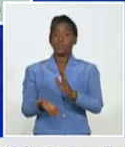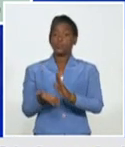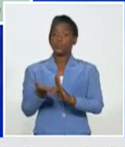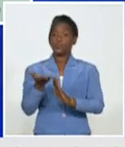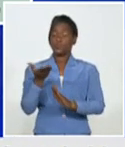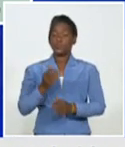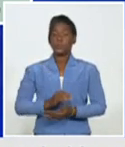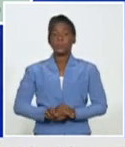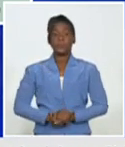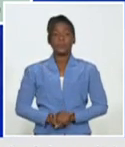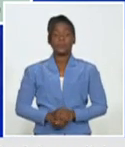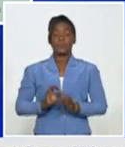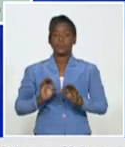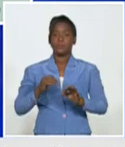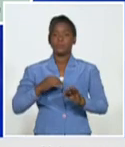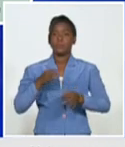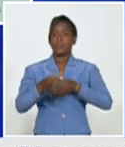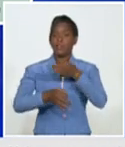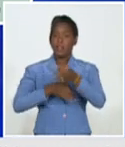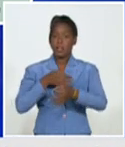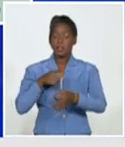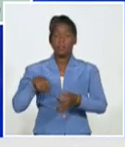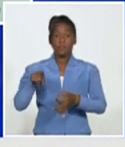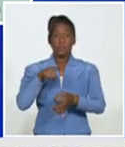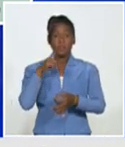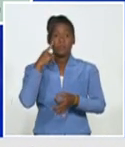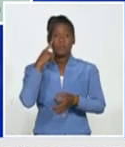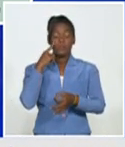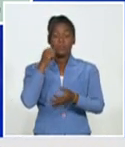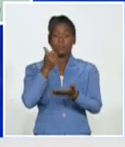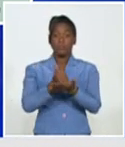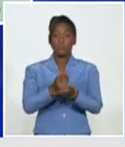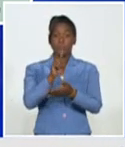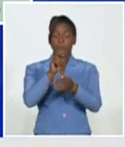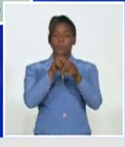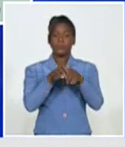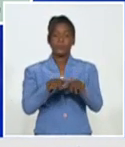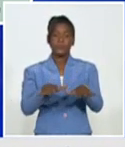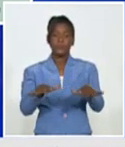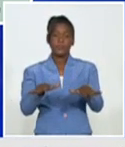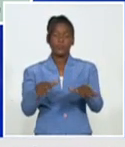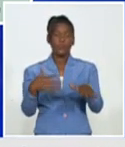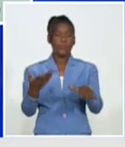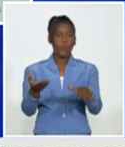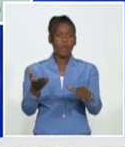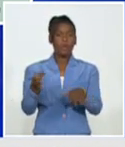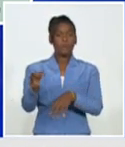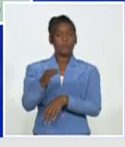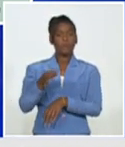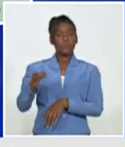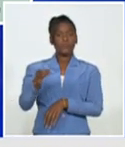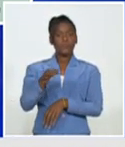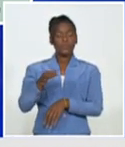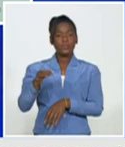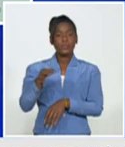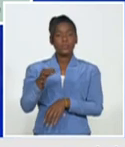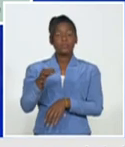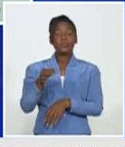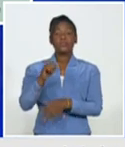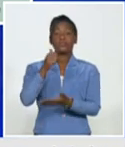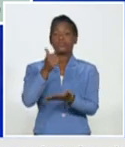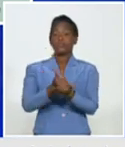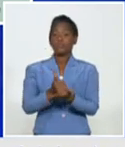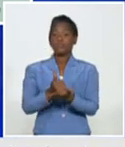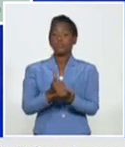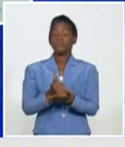siempre reiteramos, su mayor transmisión en el municipio cabecera, Camagüey 40 de los